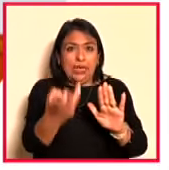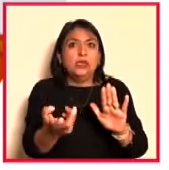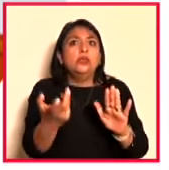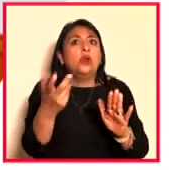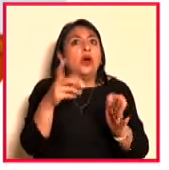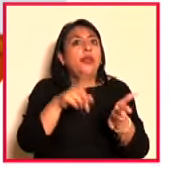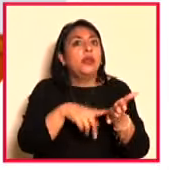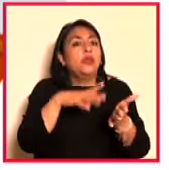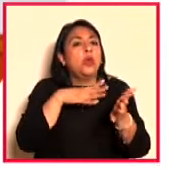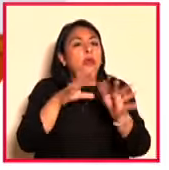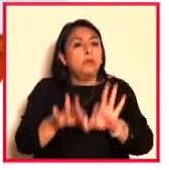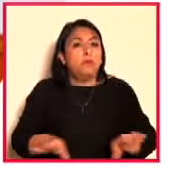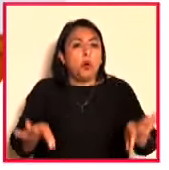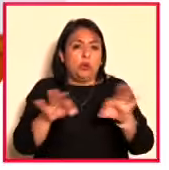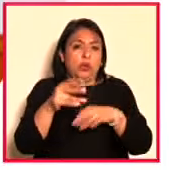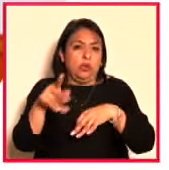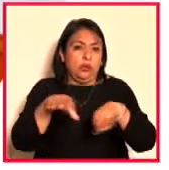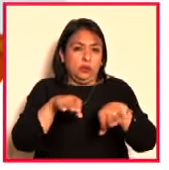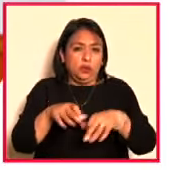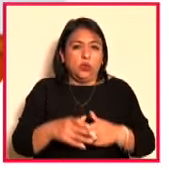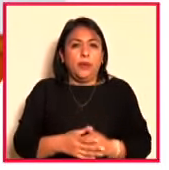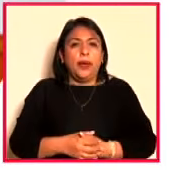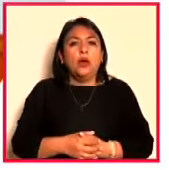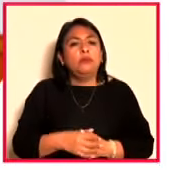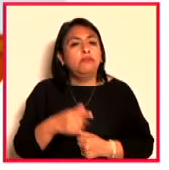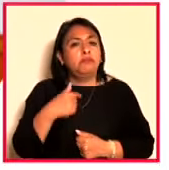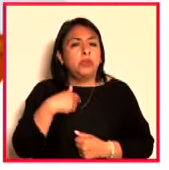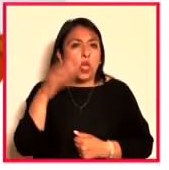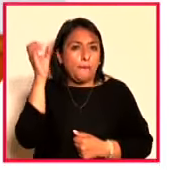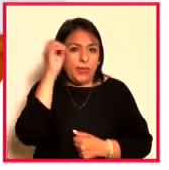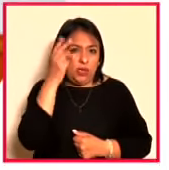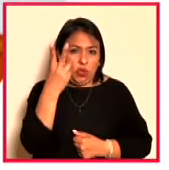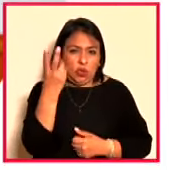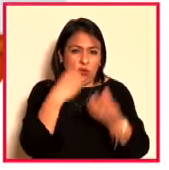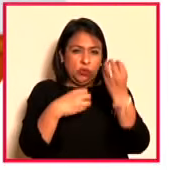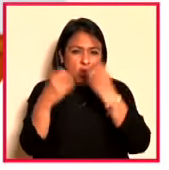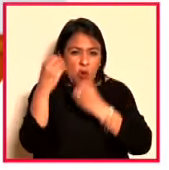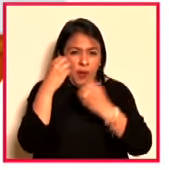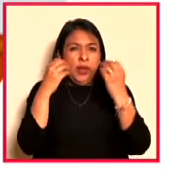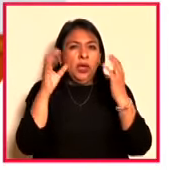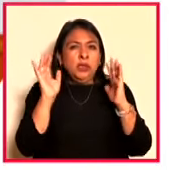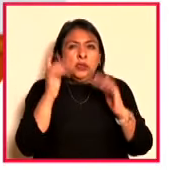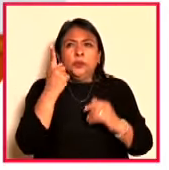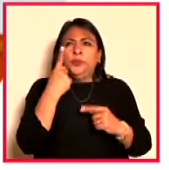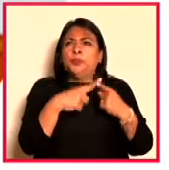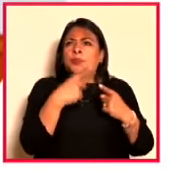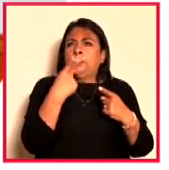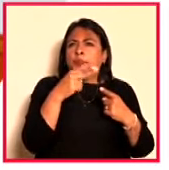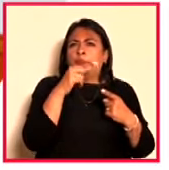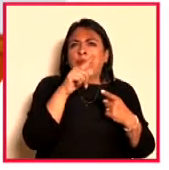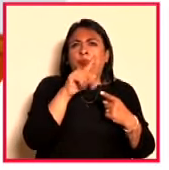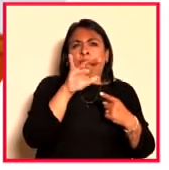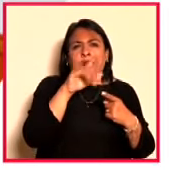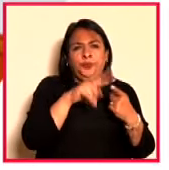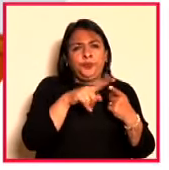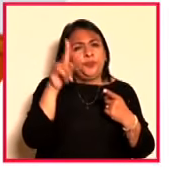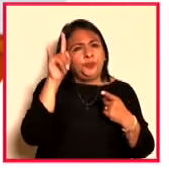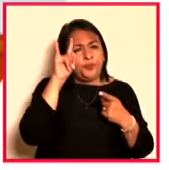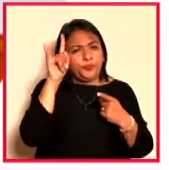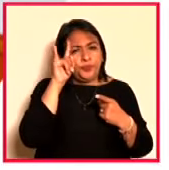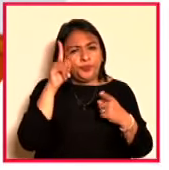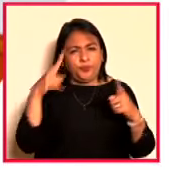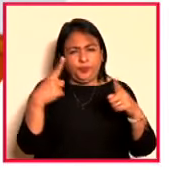lugar importante en su trabajo. Creo que dos obras, que una se llama Aloqua o El demonio de la venganza, y